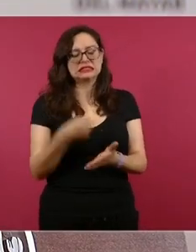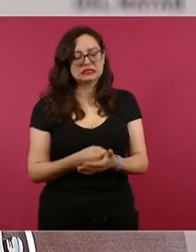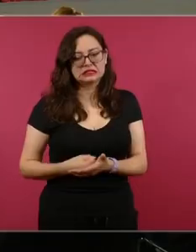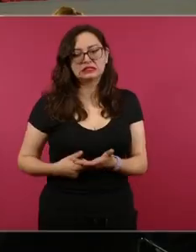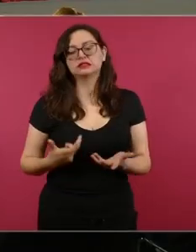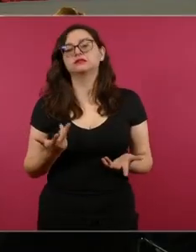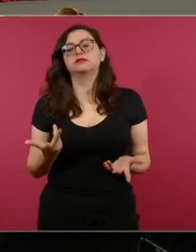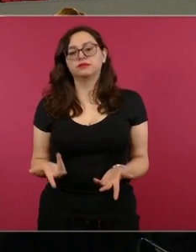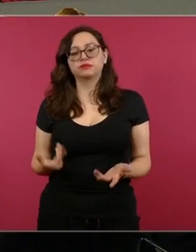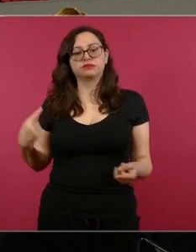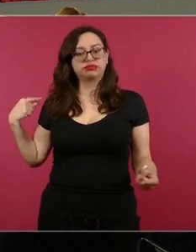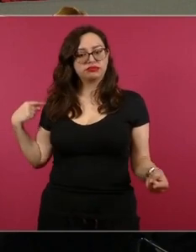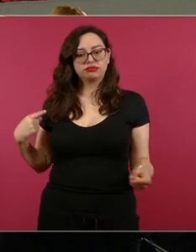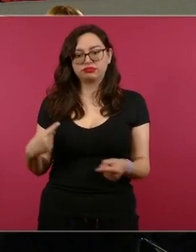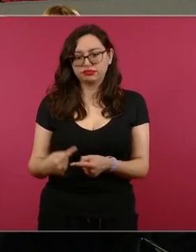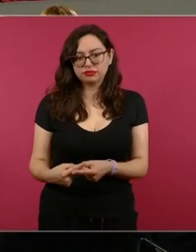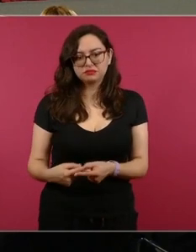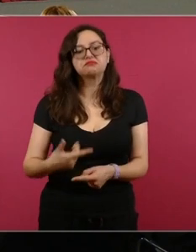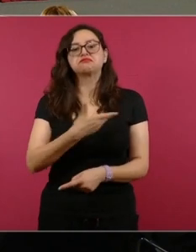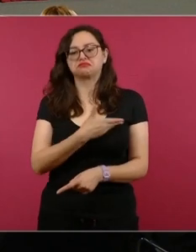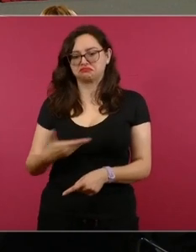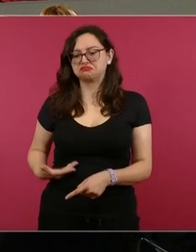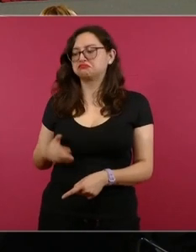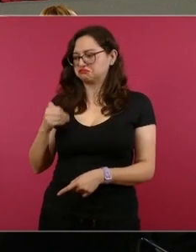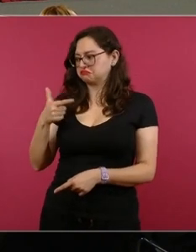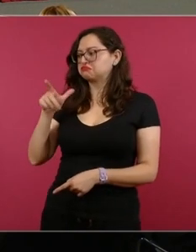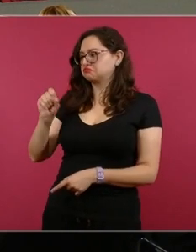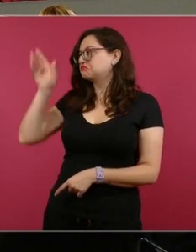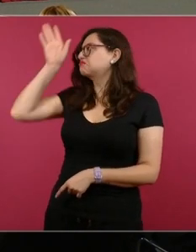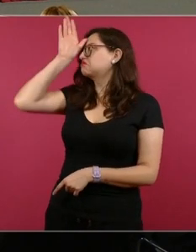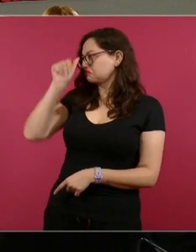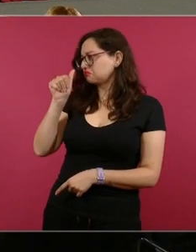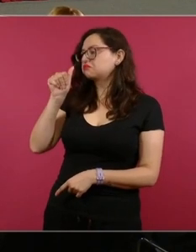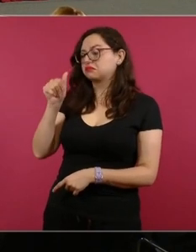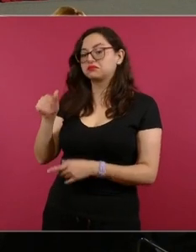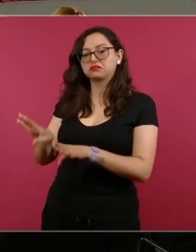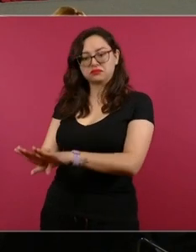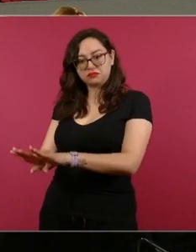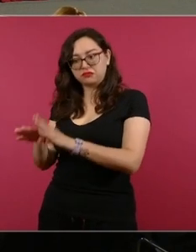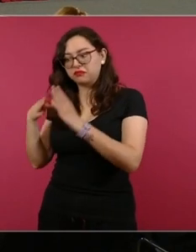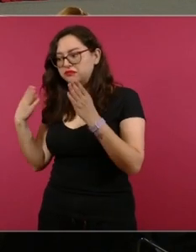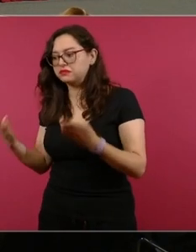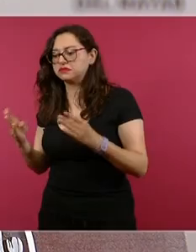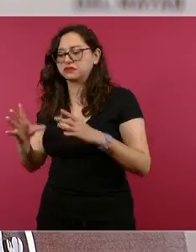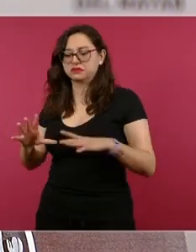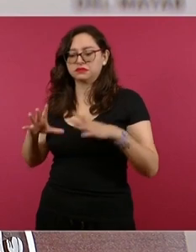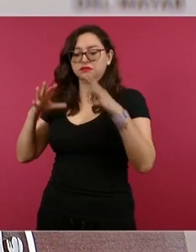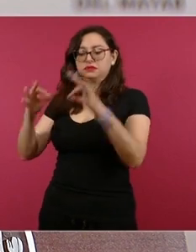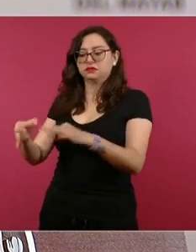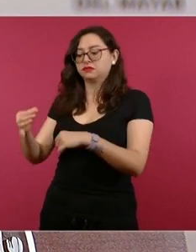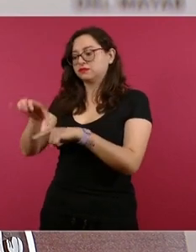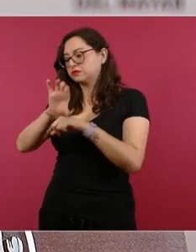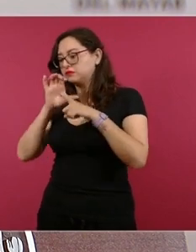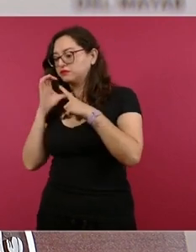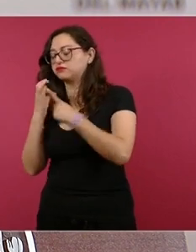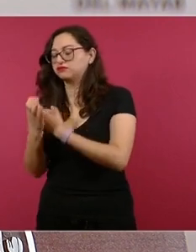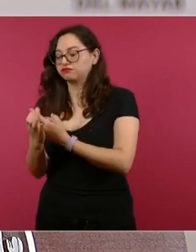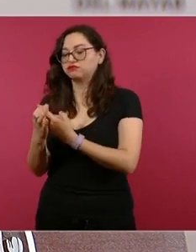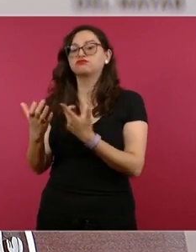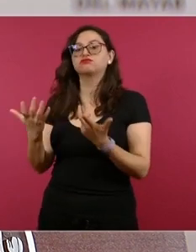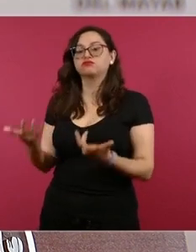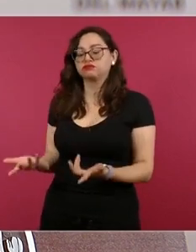justicia. Adelante. A raíz de esta instrucción, conformamos el Comité para la Reparación y Justicia de Pasta de Conchos.